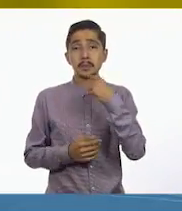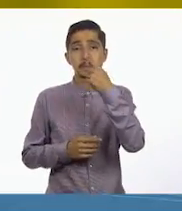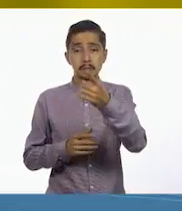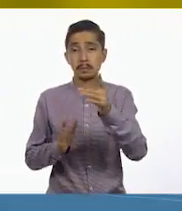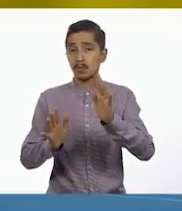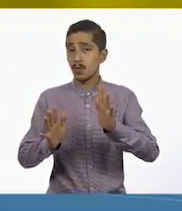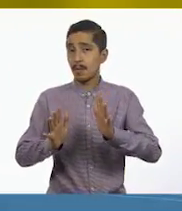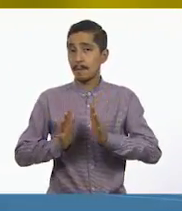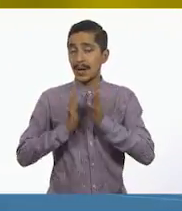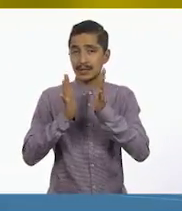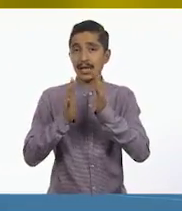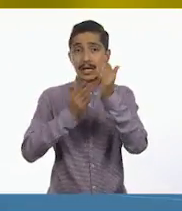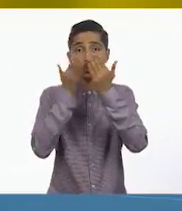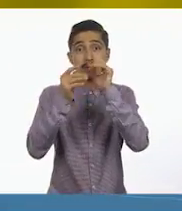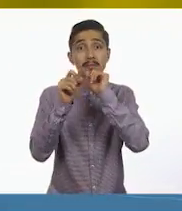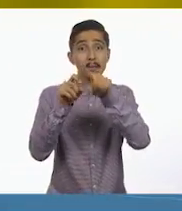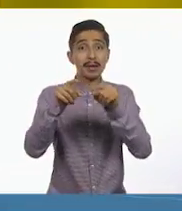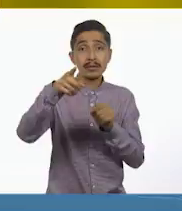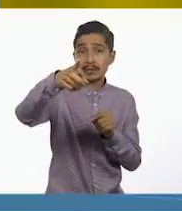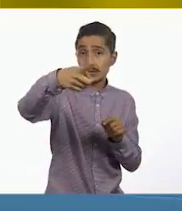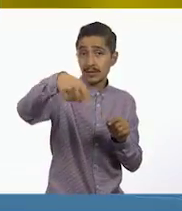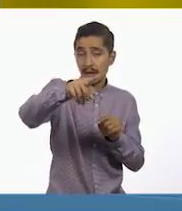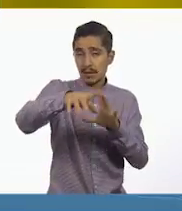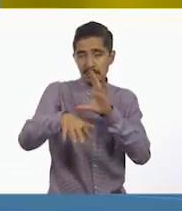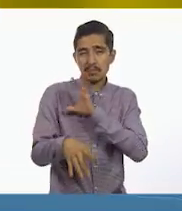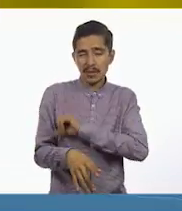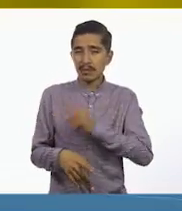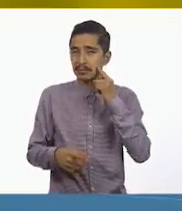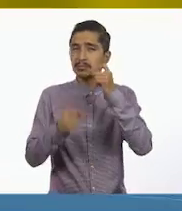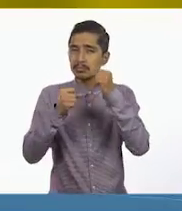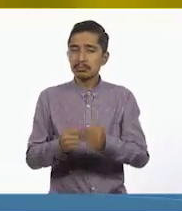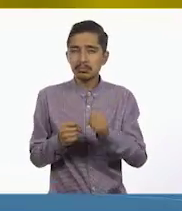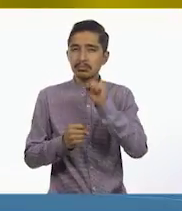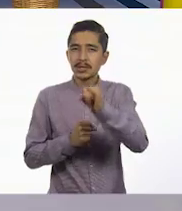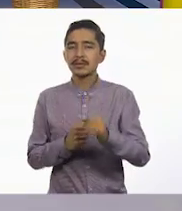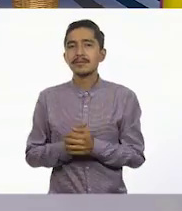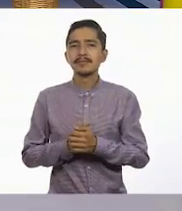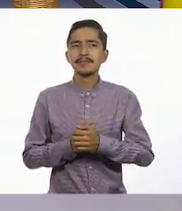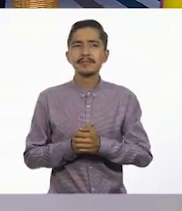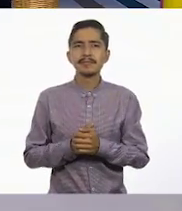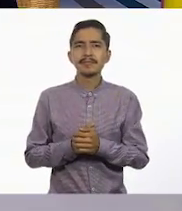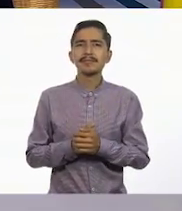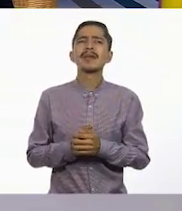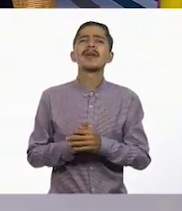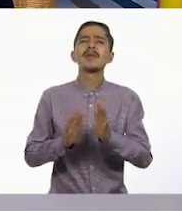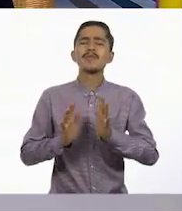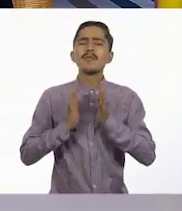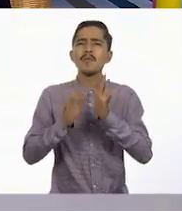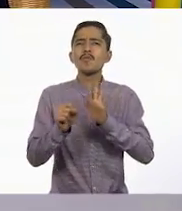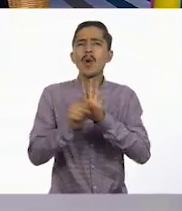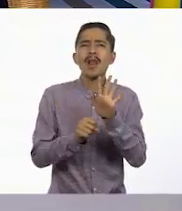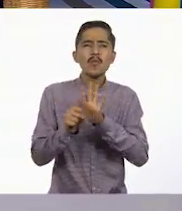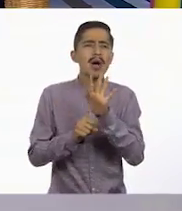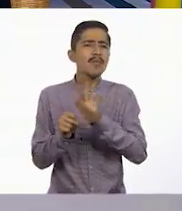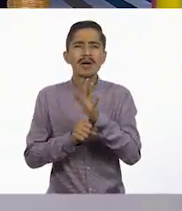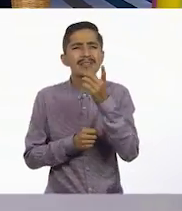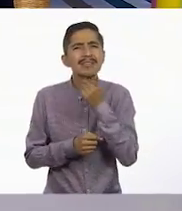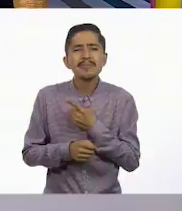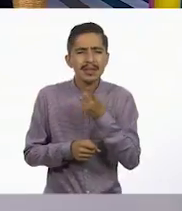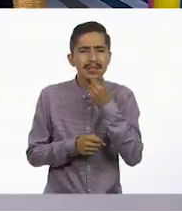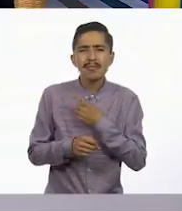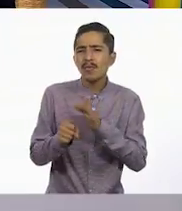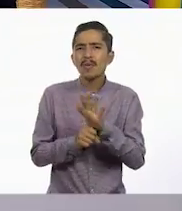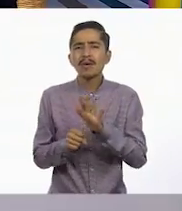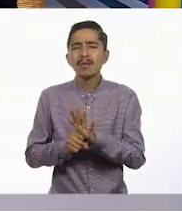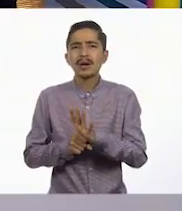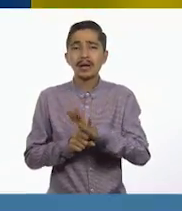sorpresa. Y ustedes, estudiantes en casa, sé que les va a encantar. ¿Una Una sorpresa? sorpresa. Díganos, profesor, por favor, ¿qué es? Pues, Díganos. Una sorpresa. Hoy